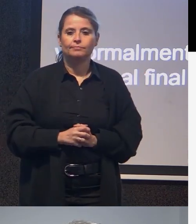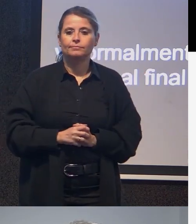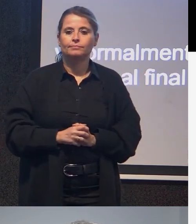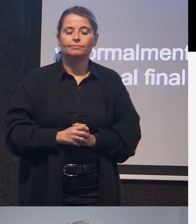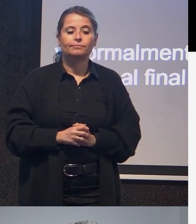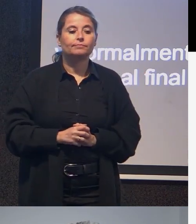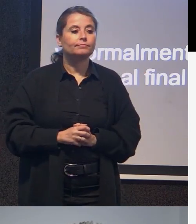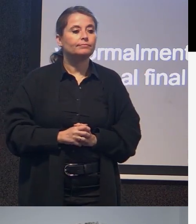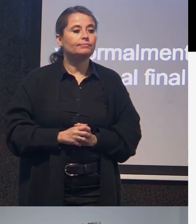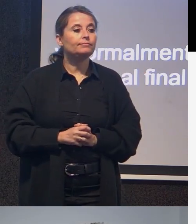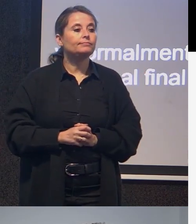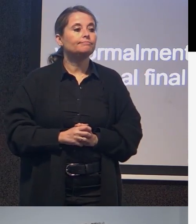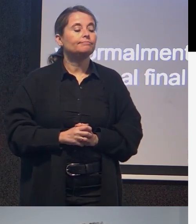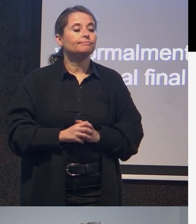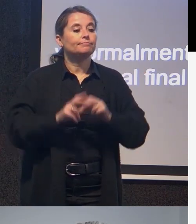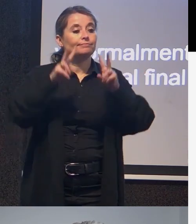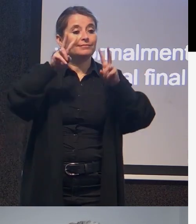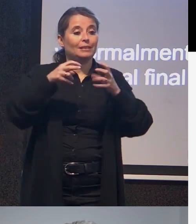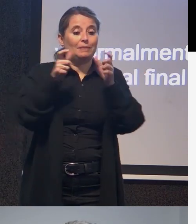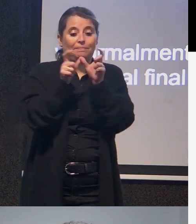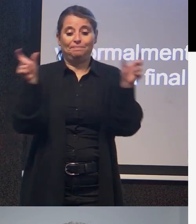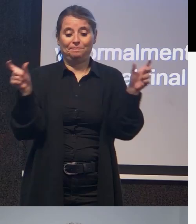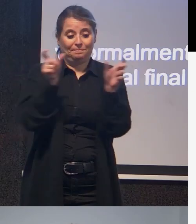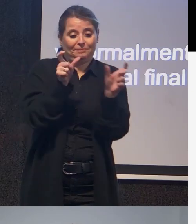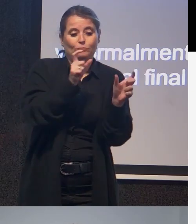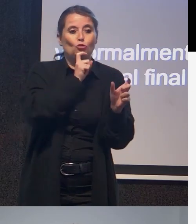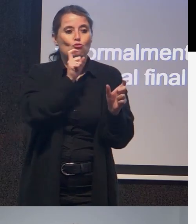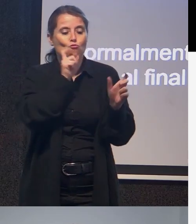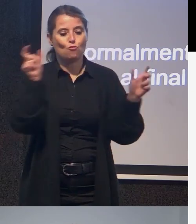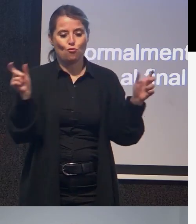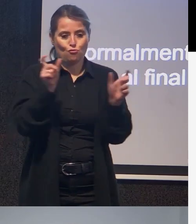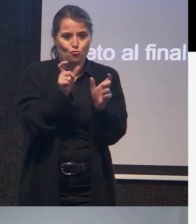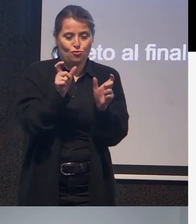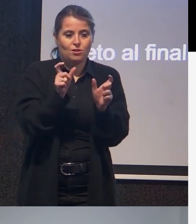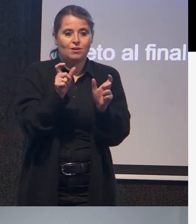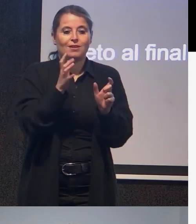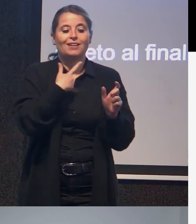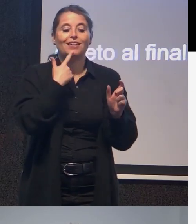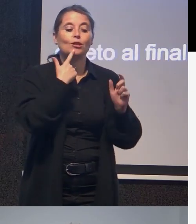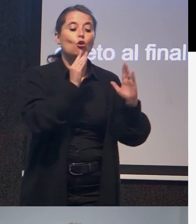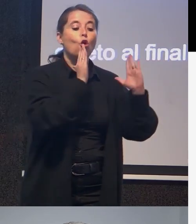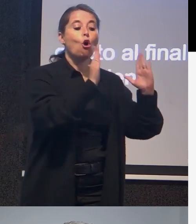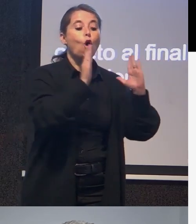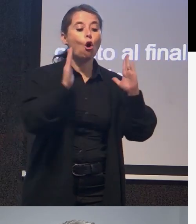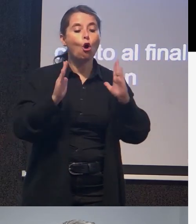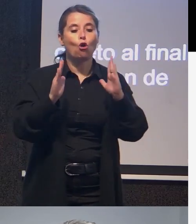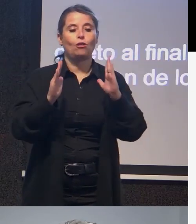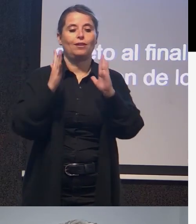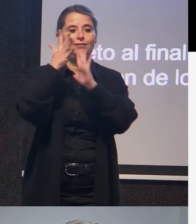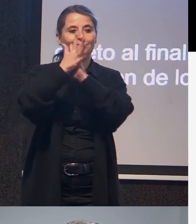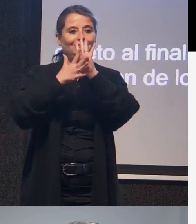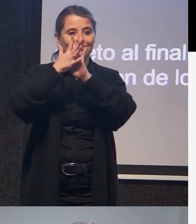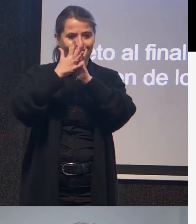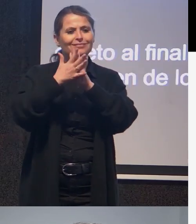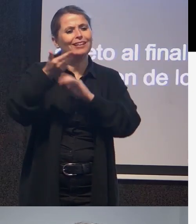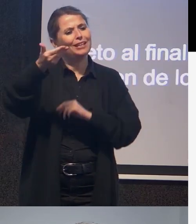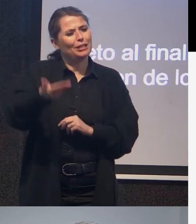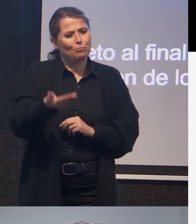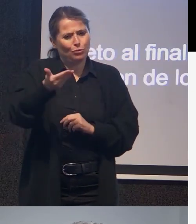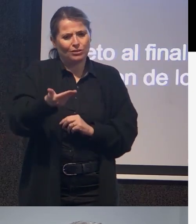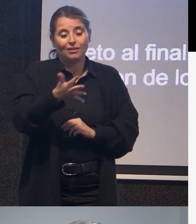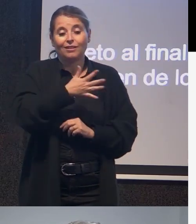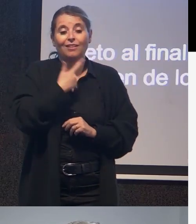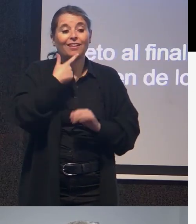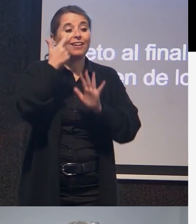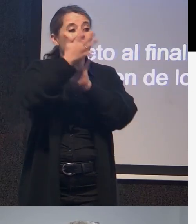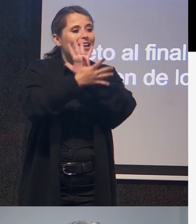Y finalmente, a nivel sintáctico, el orden de los signos es importante. En general, las lenguas